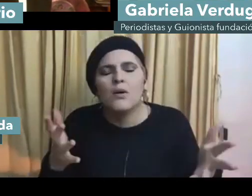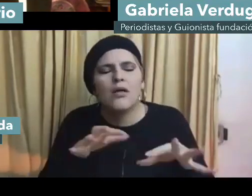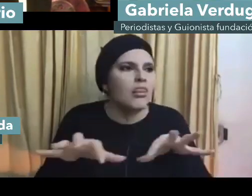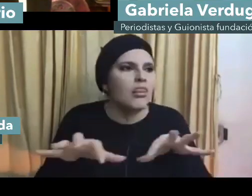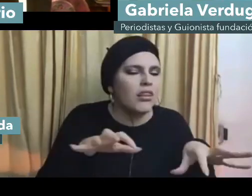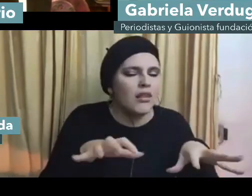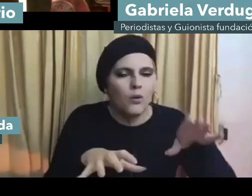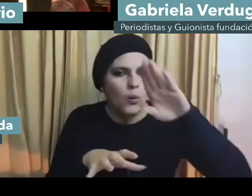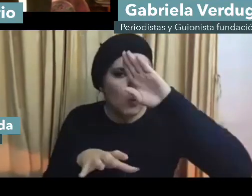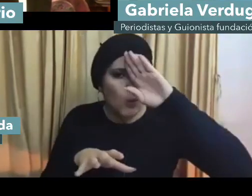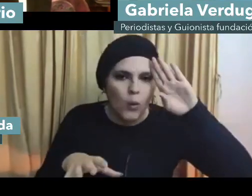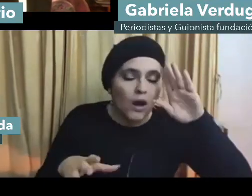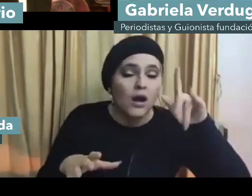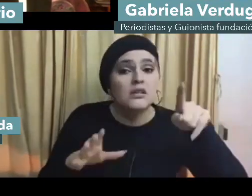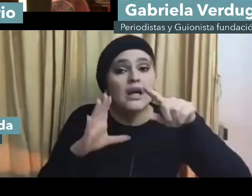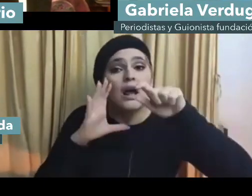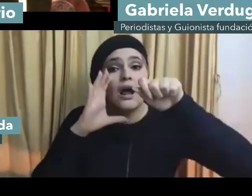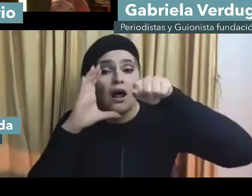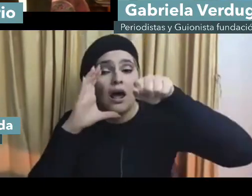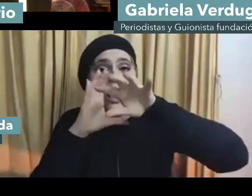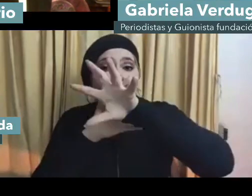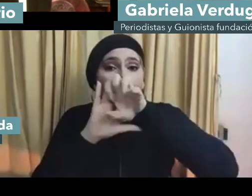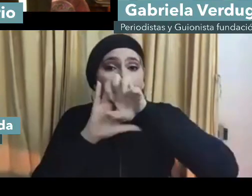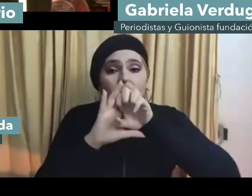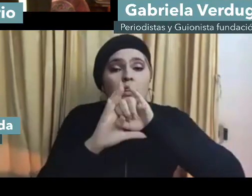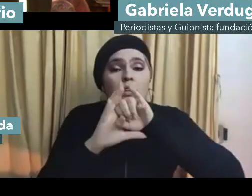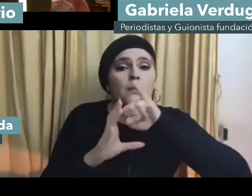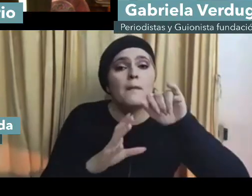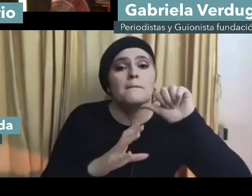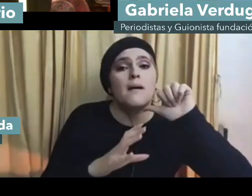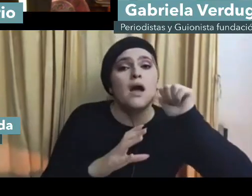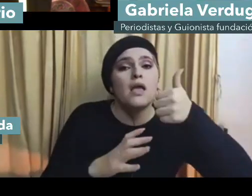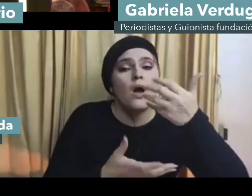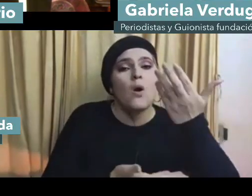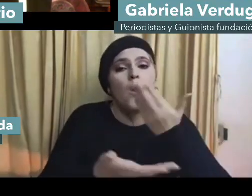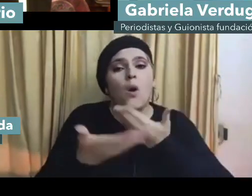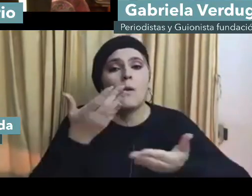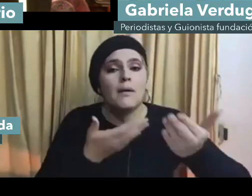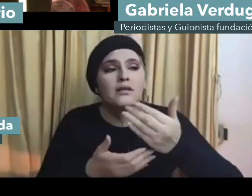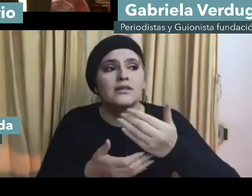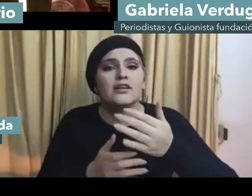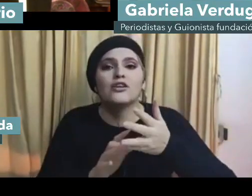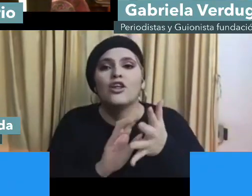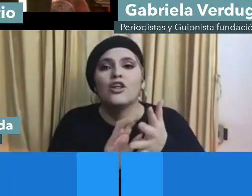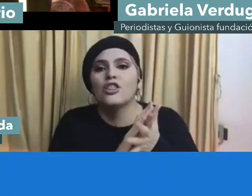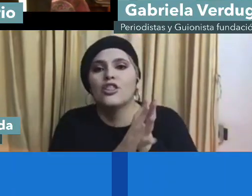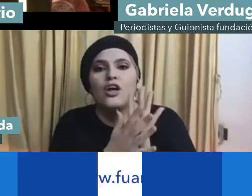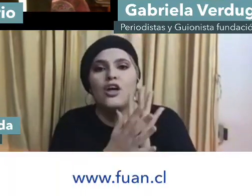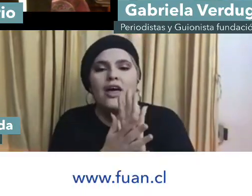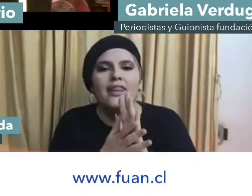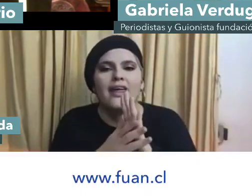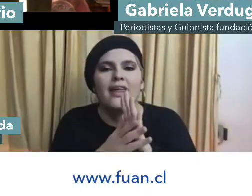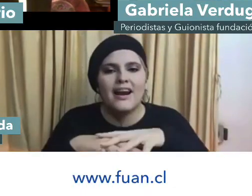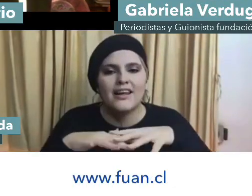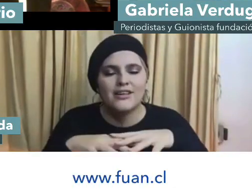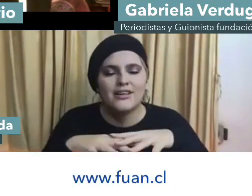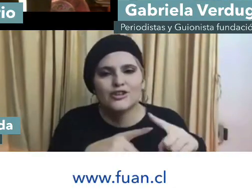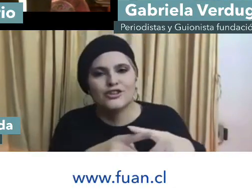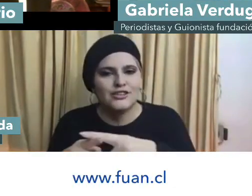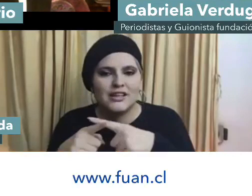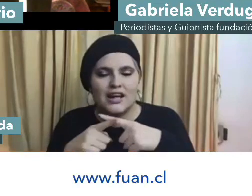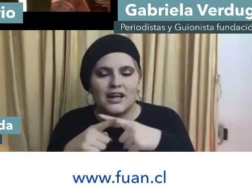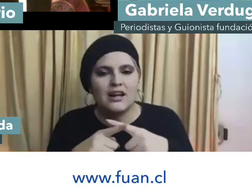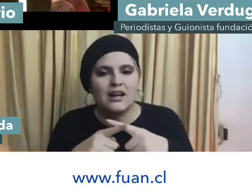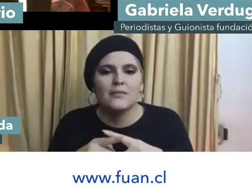mañana se comparte en todas nuestras redes sociales. Recuerden nuestro sitio web www.fuan.cl, apareció también acá durante la